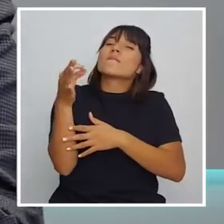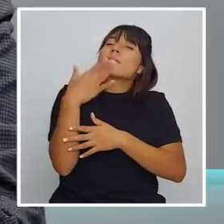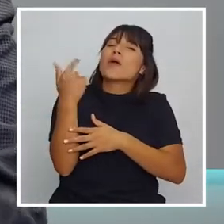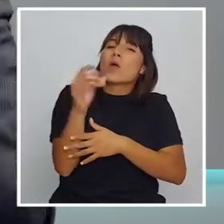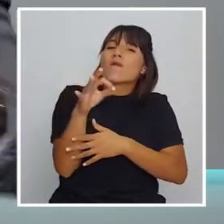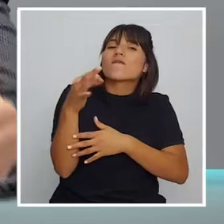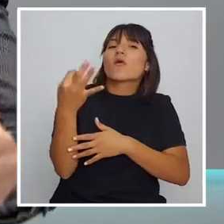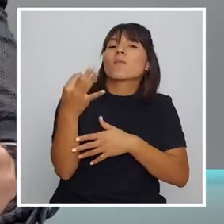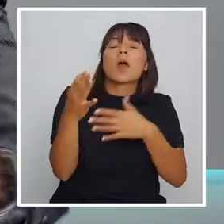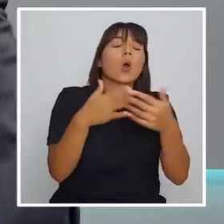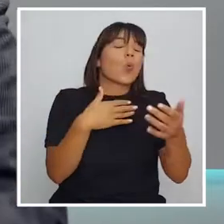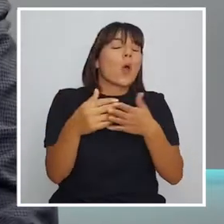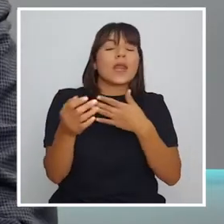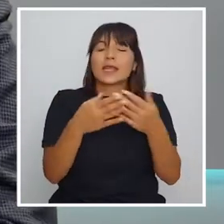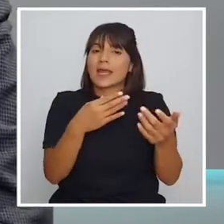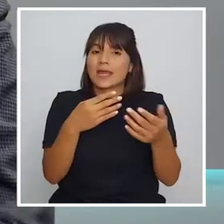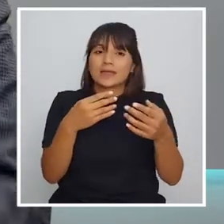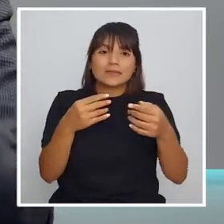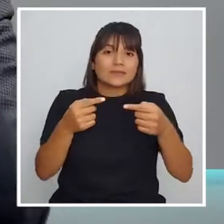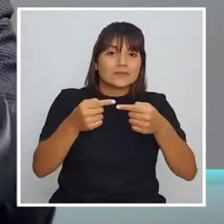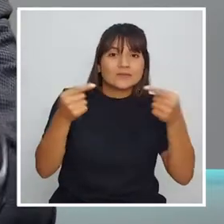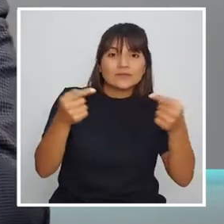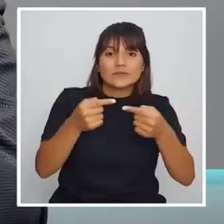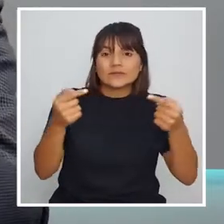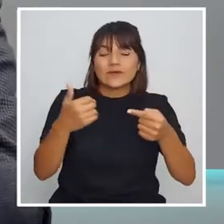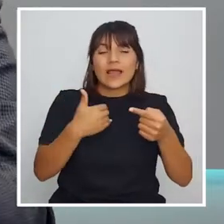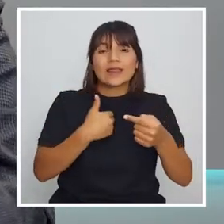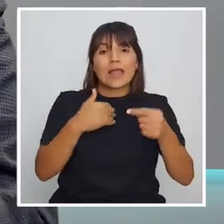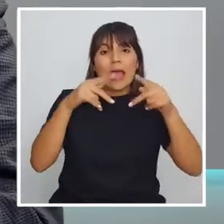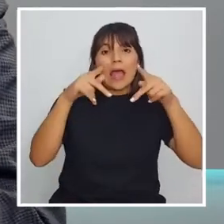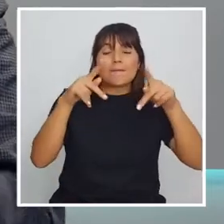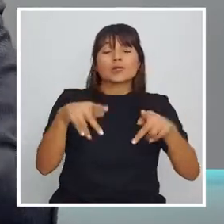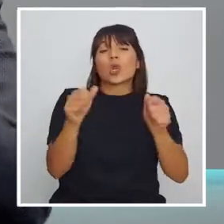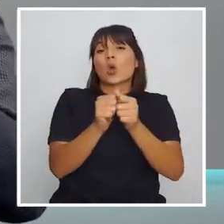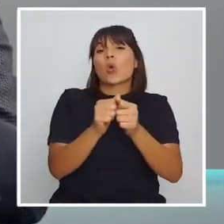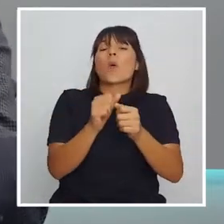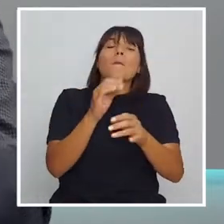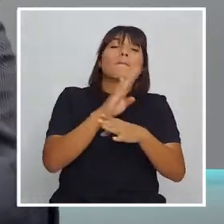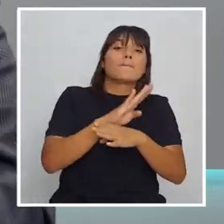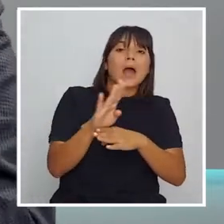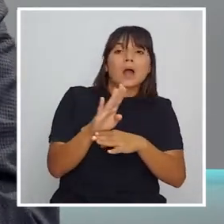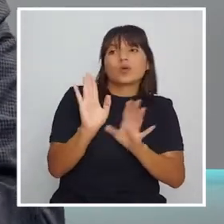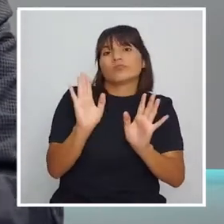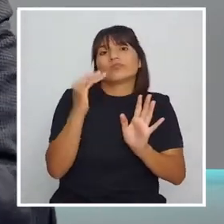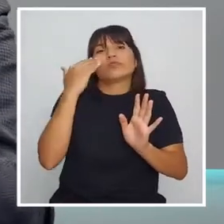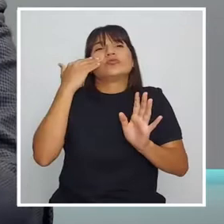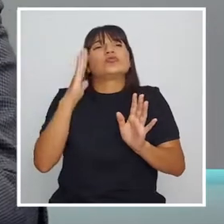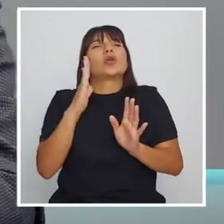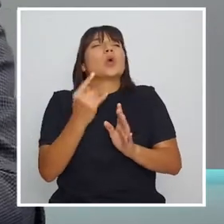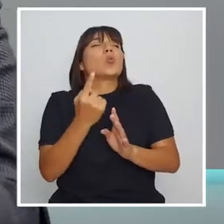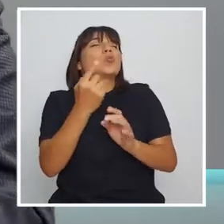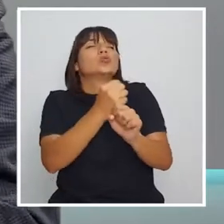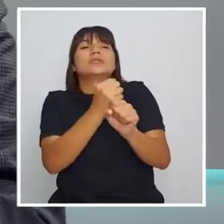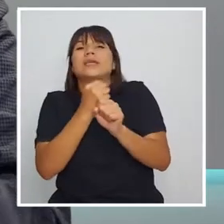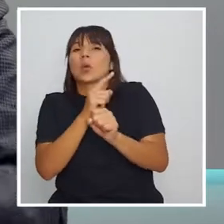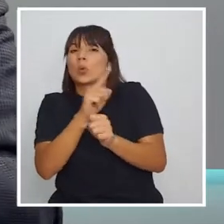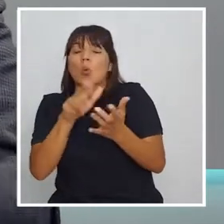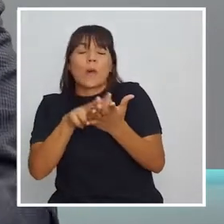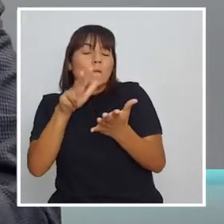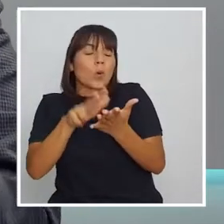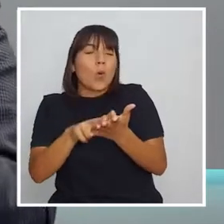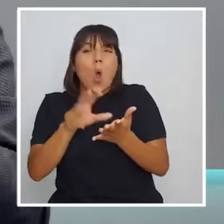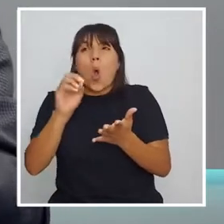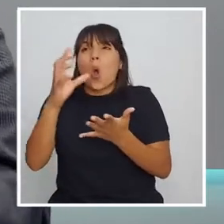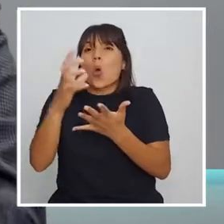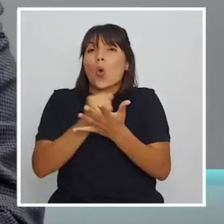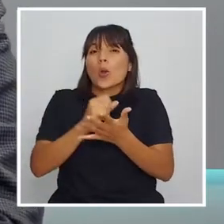que los consumidores tengan con la entidad financiera, que un seguro que no aprobé, que unos intereses que me están cobrando que no están correctos, que un estado de